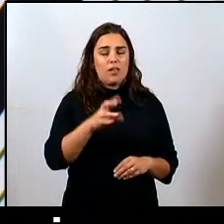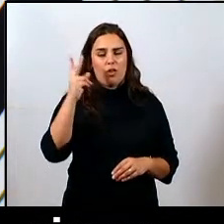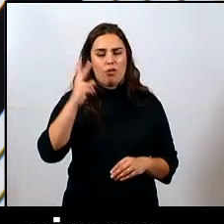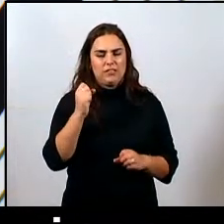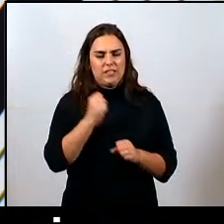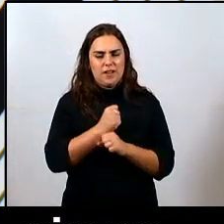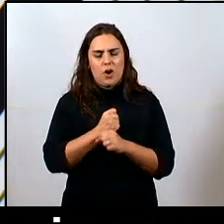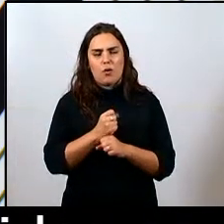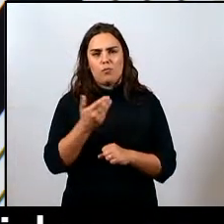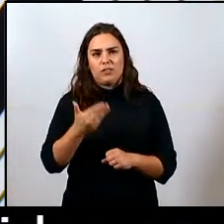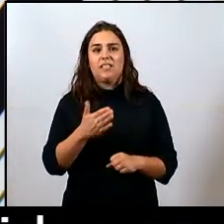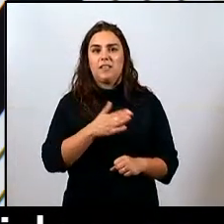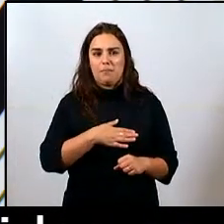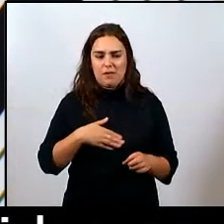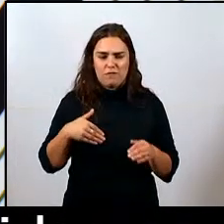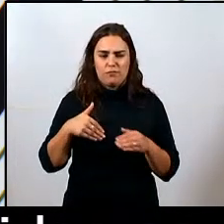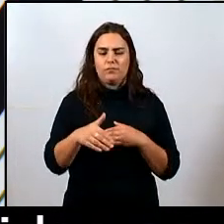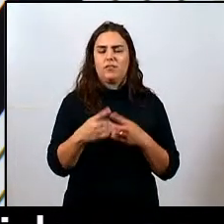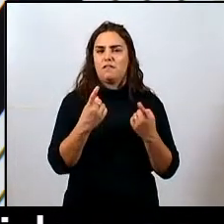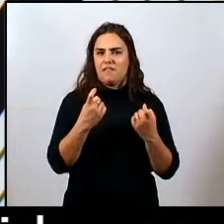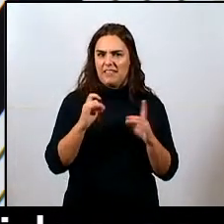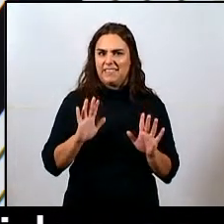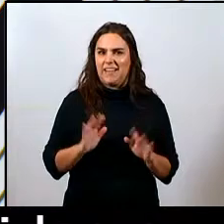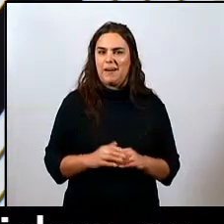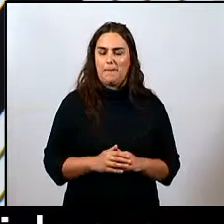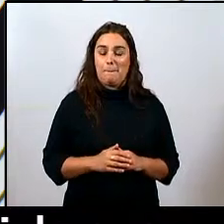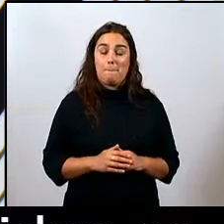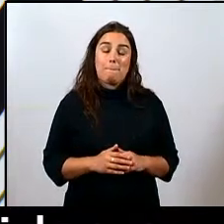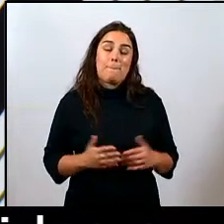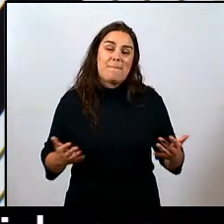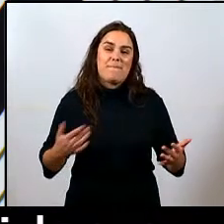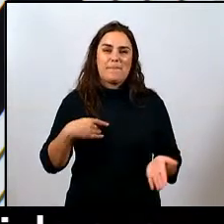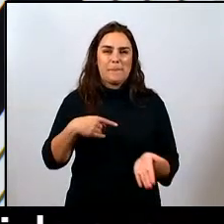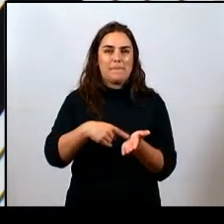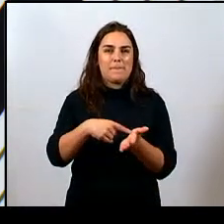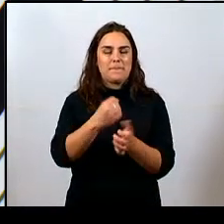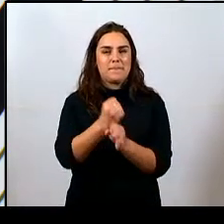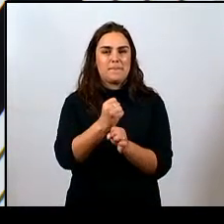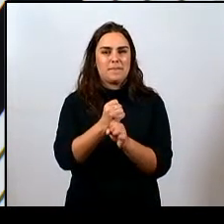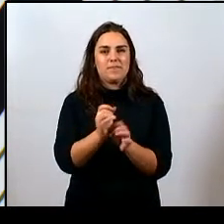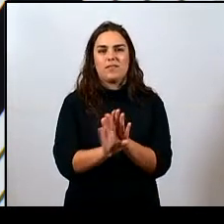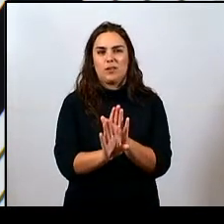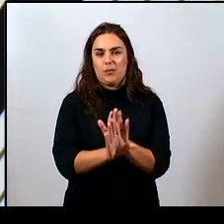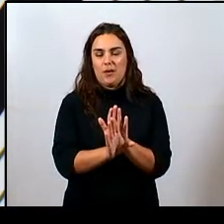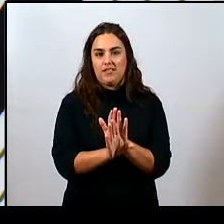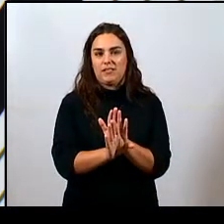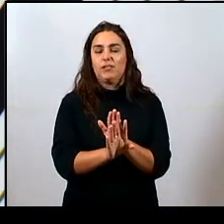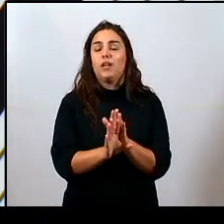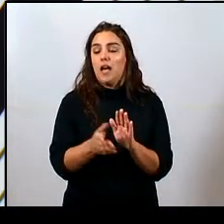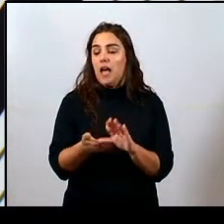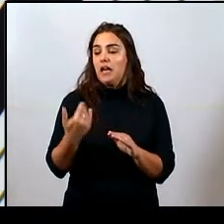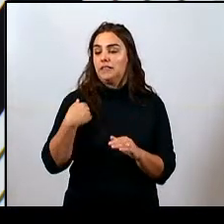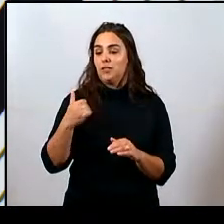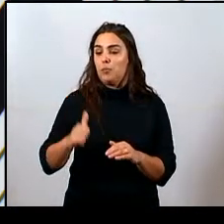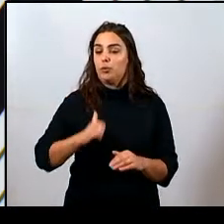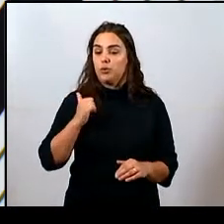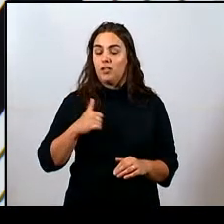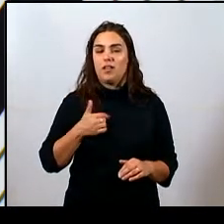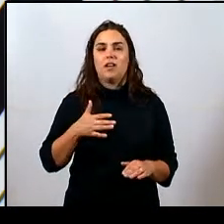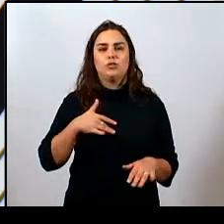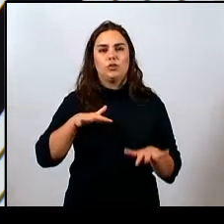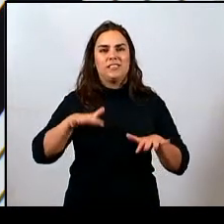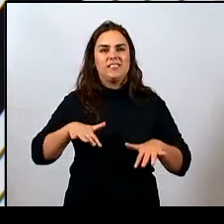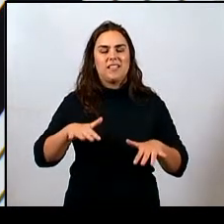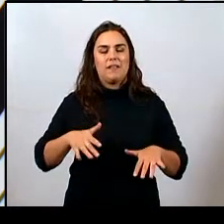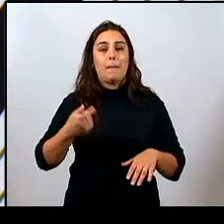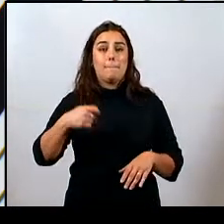muchísimo más lo que queda por hacer. Desde luego vamos a seguir reivindicando la hispanidad. Tuve hace poco la inmensa oportunidad de estar en un evento que la presidenta